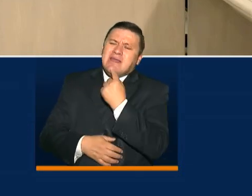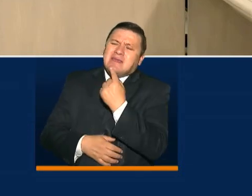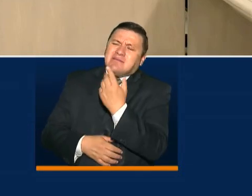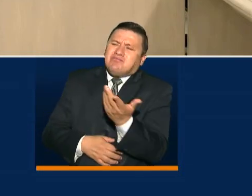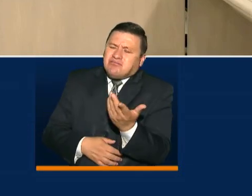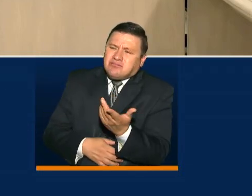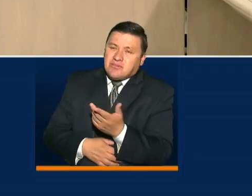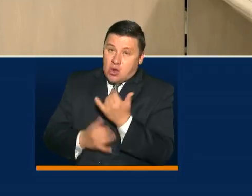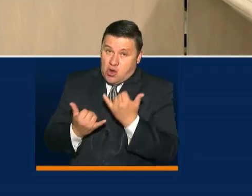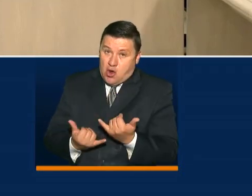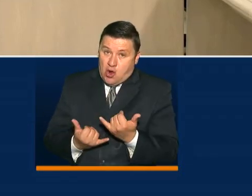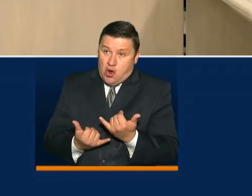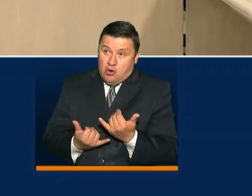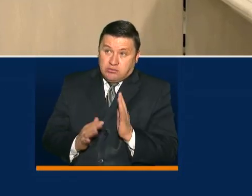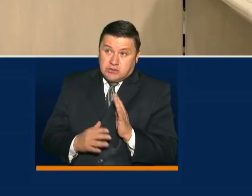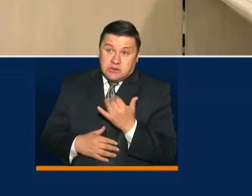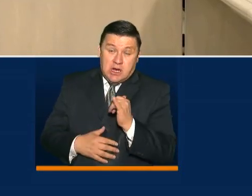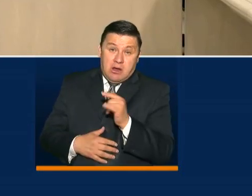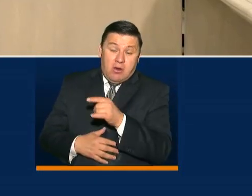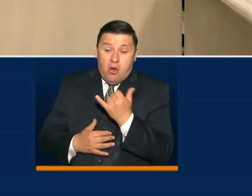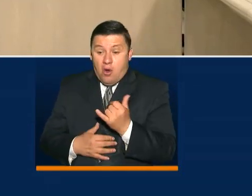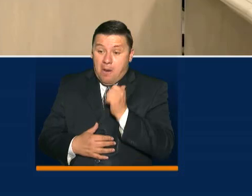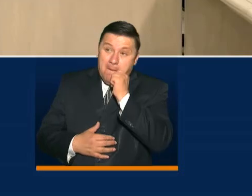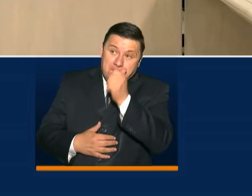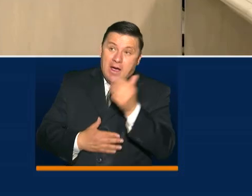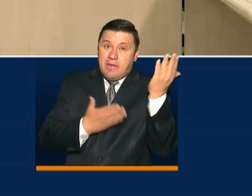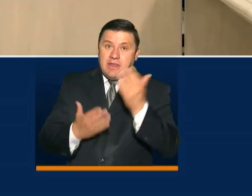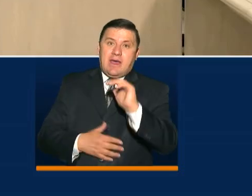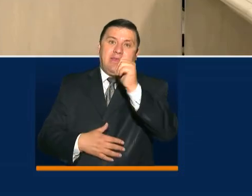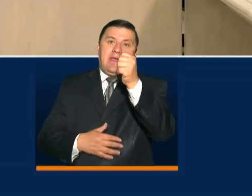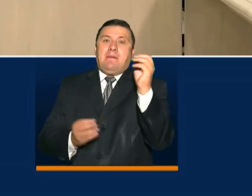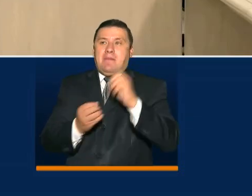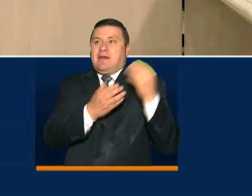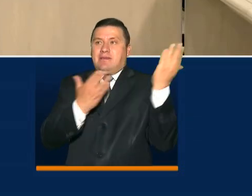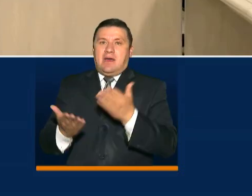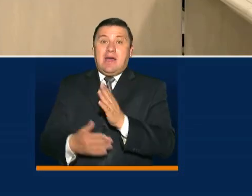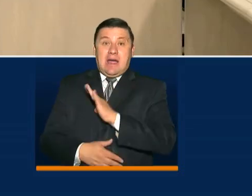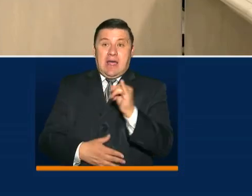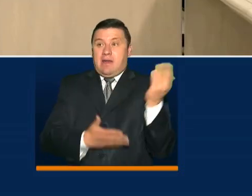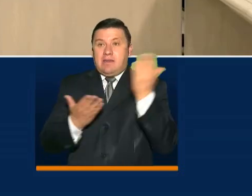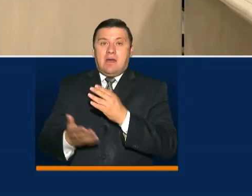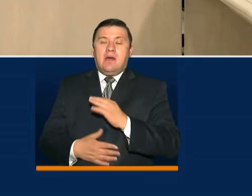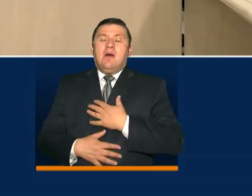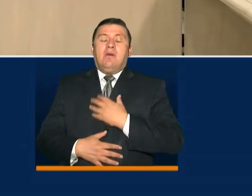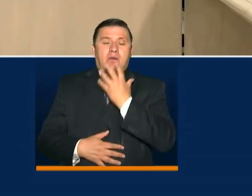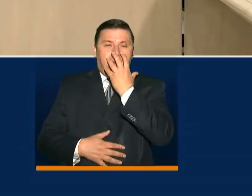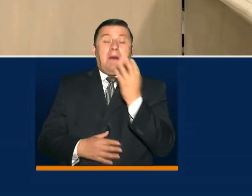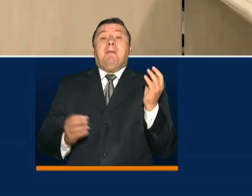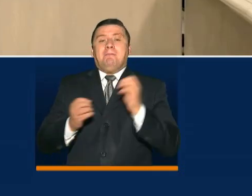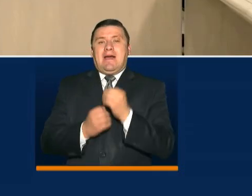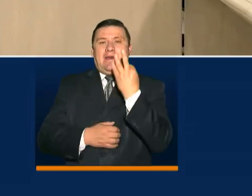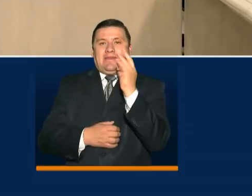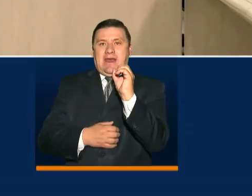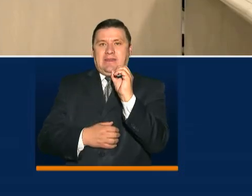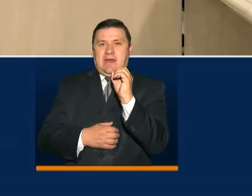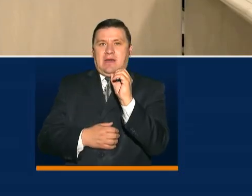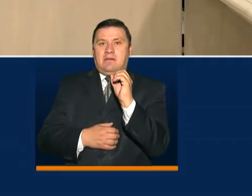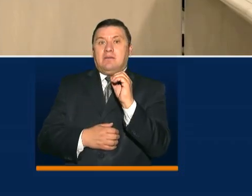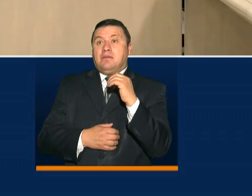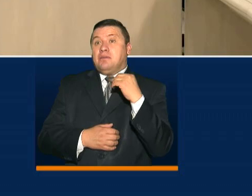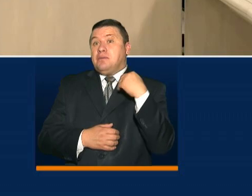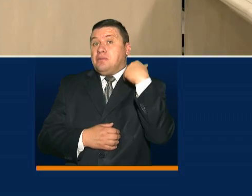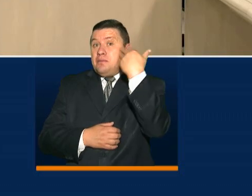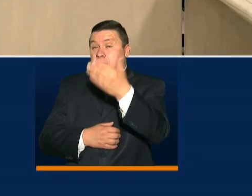decirlo. Hoy llegaron, entre hoy y mañana, llegan 10 ventiladores para la ciudad de Cali y 30 ventiladores que van a ir